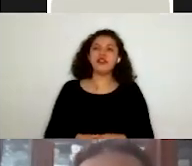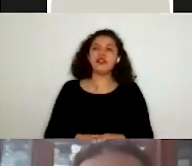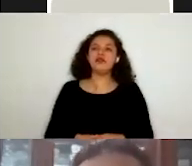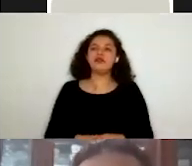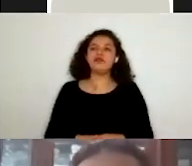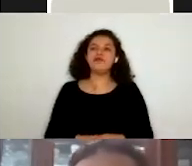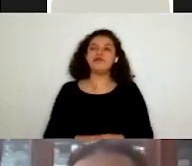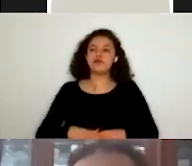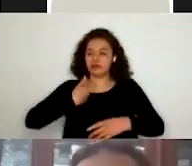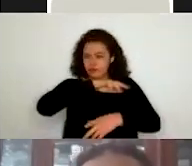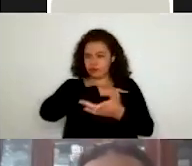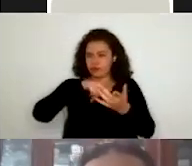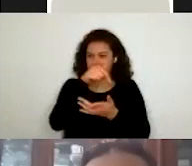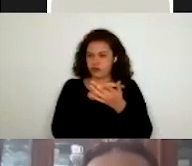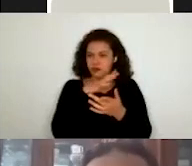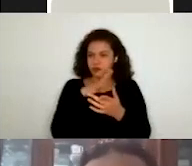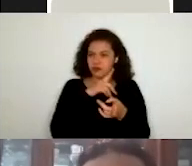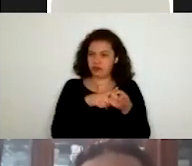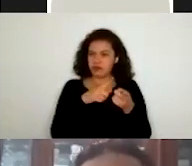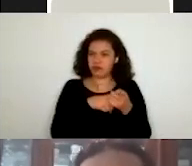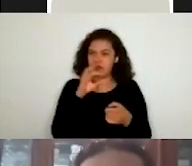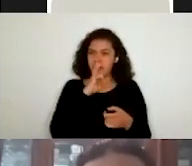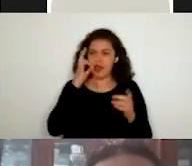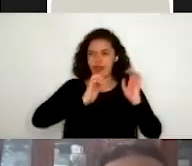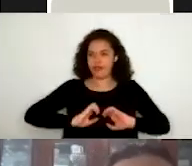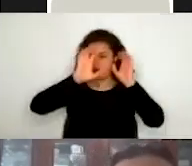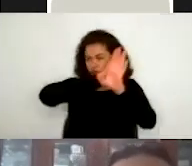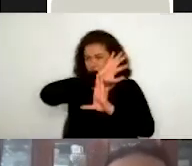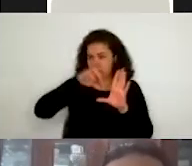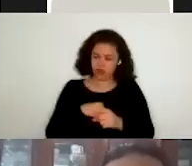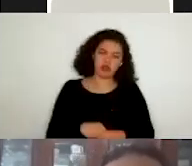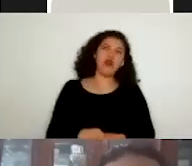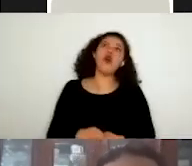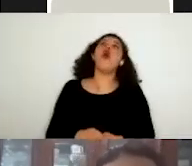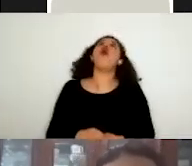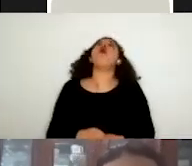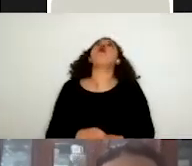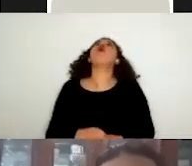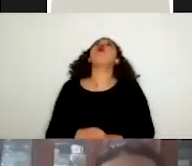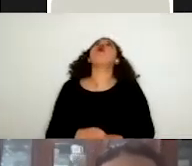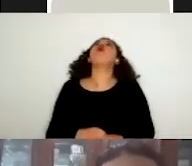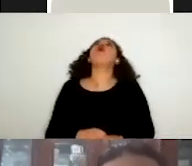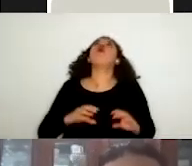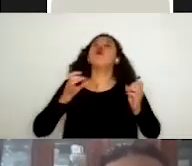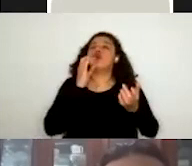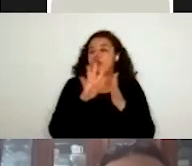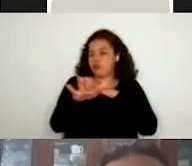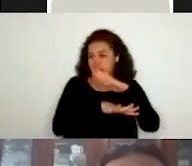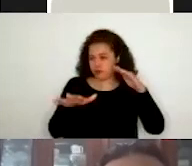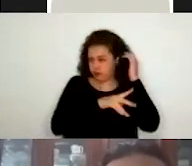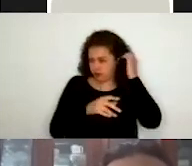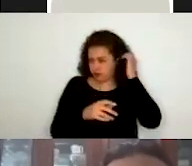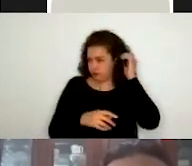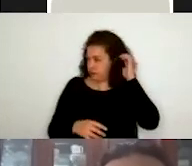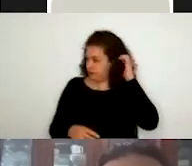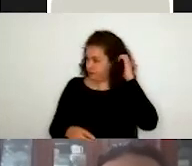encuentra nuestro inmueble. Si está en planta baja, si ocupa un edificio completo, si solo es de planta baja o